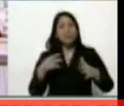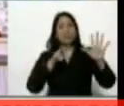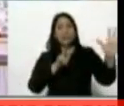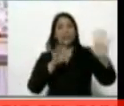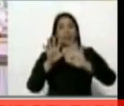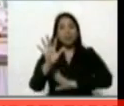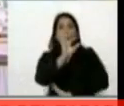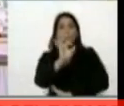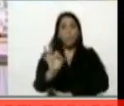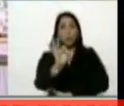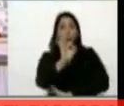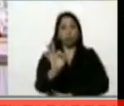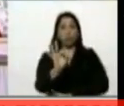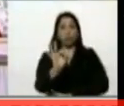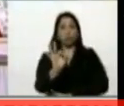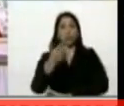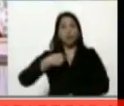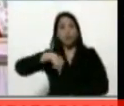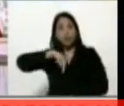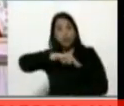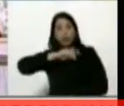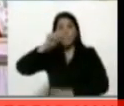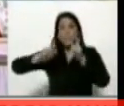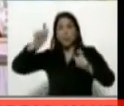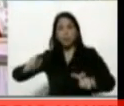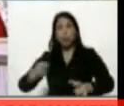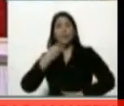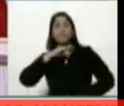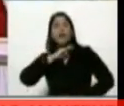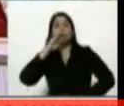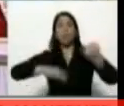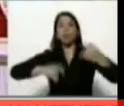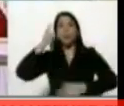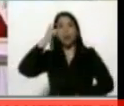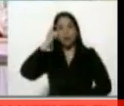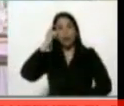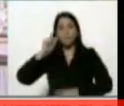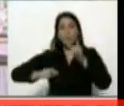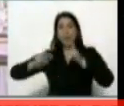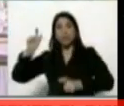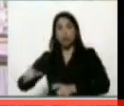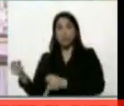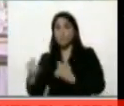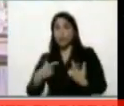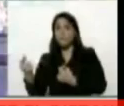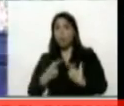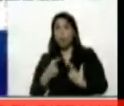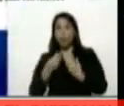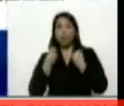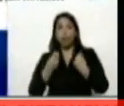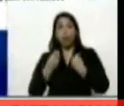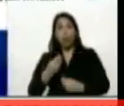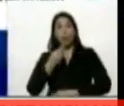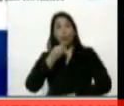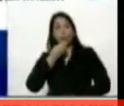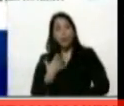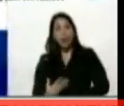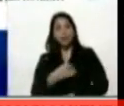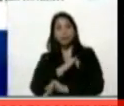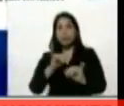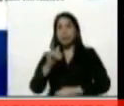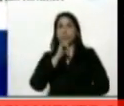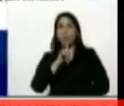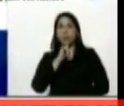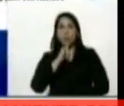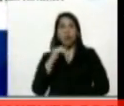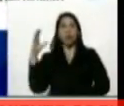marco, elecciones, por lo tanto las decisiones tienen que ser muy cuidadosas y hay que ser muy flexibles con respecto a eso. Por eso